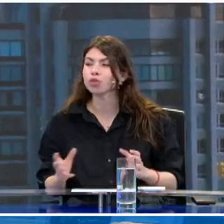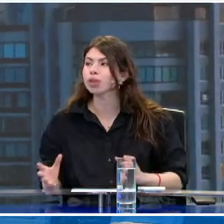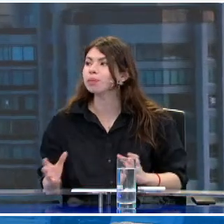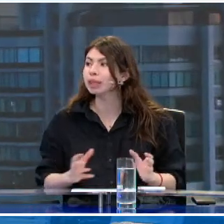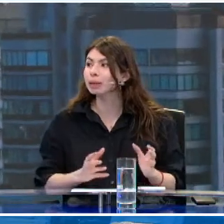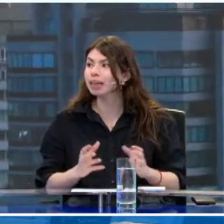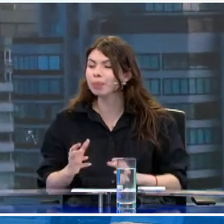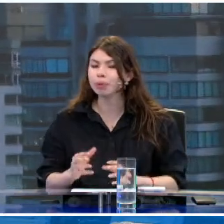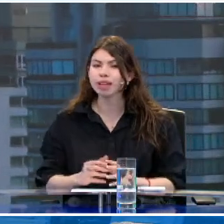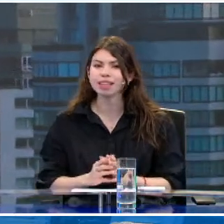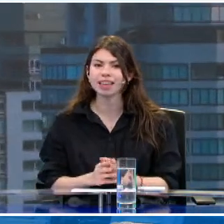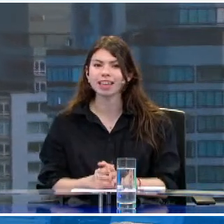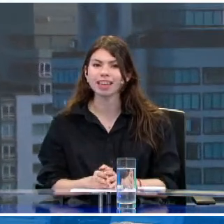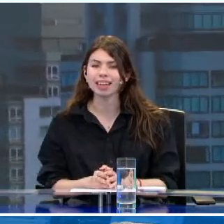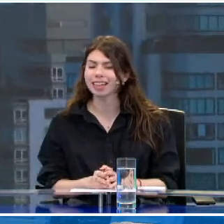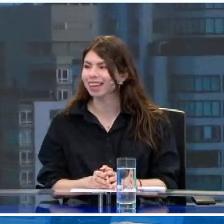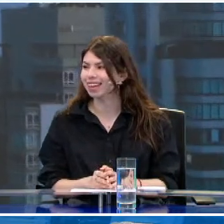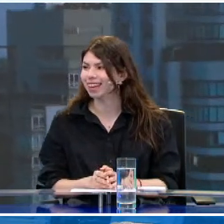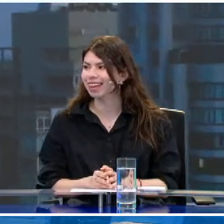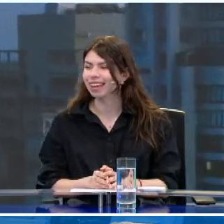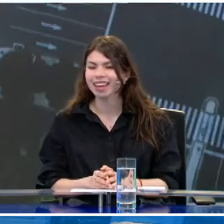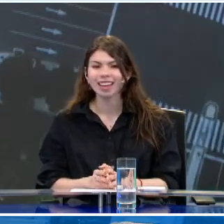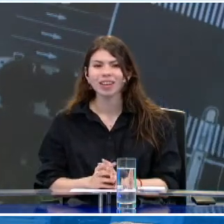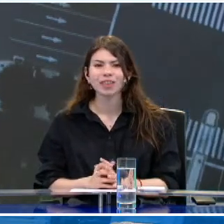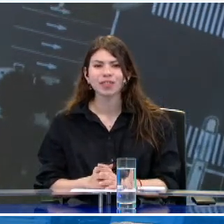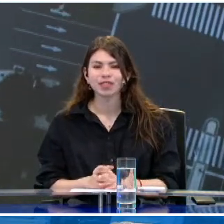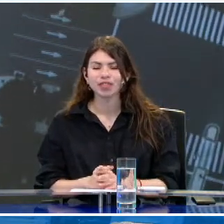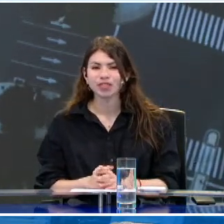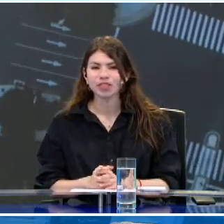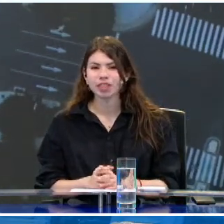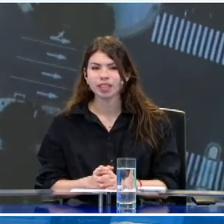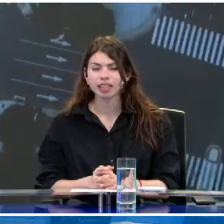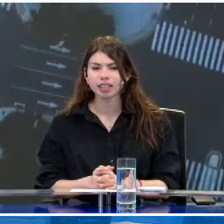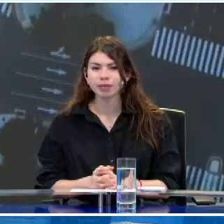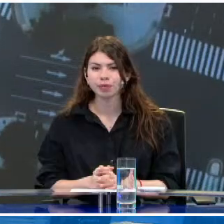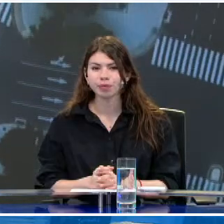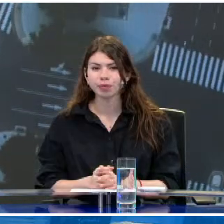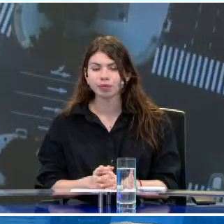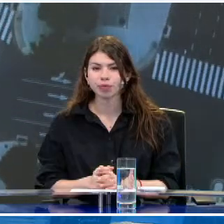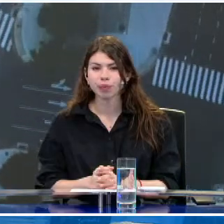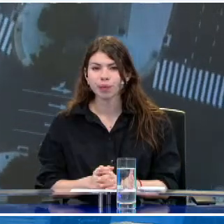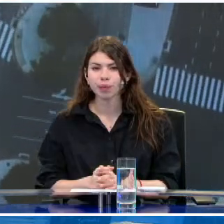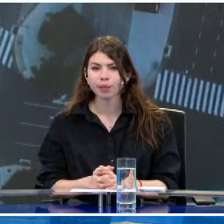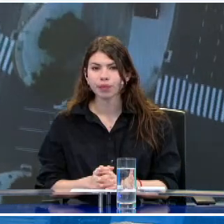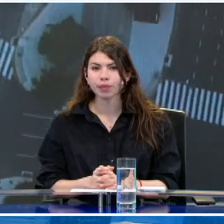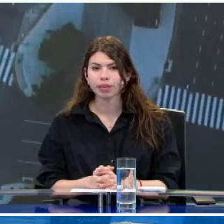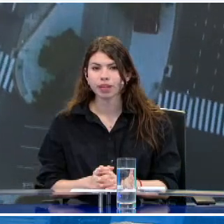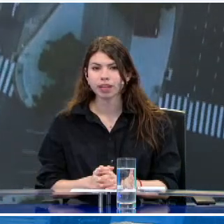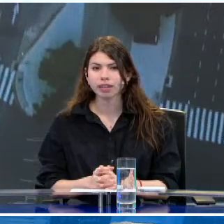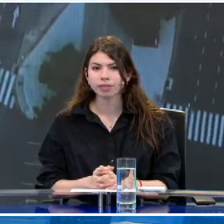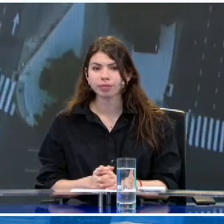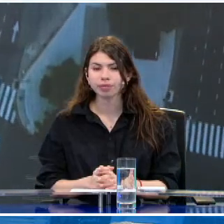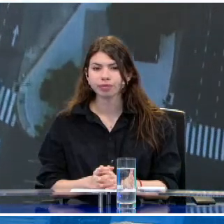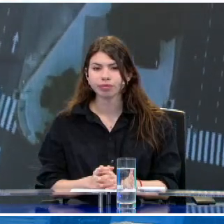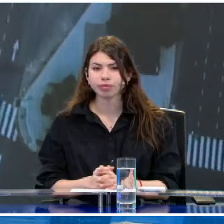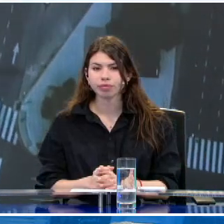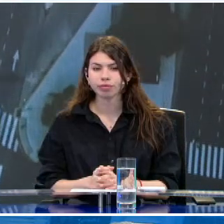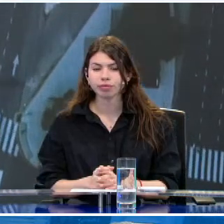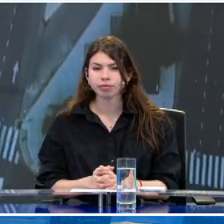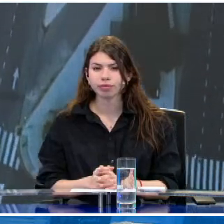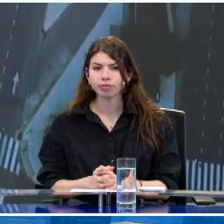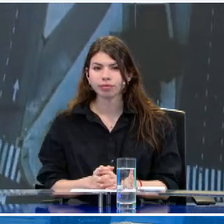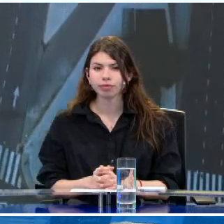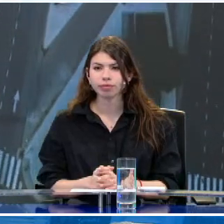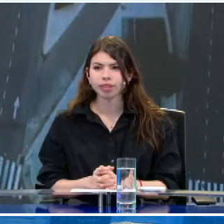muy susceptible, puede ser que... Te digo que es un hombre con buen estado físico, pero es un